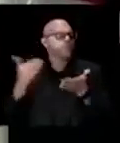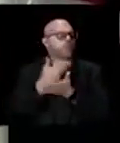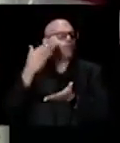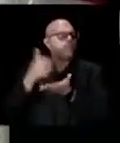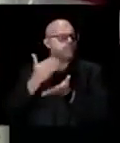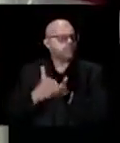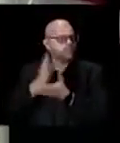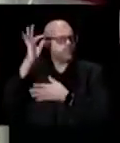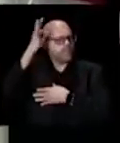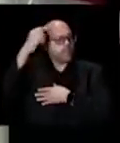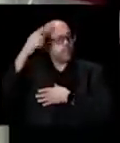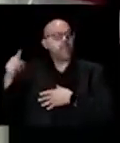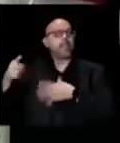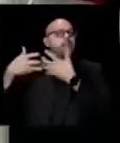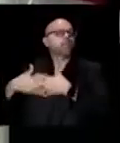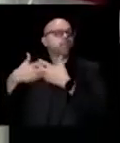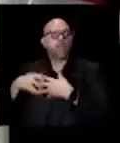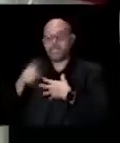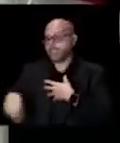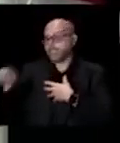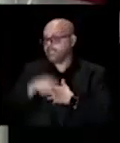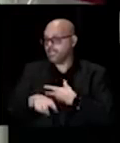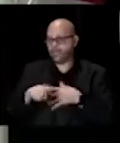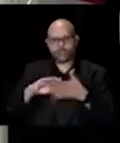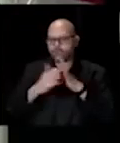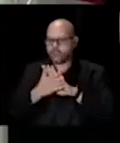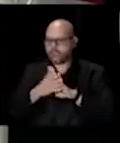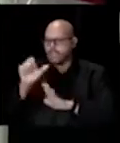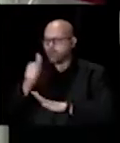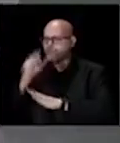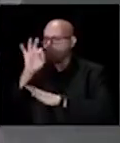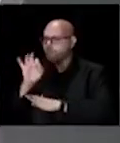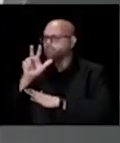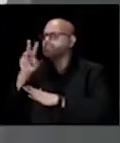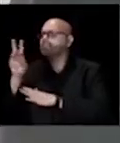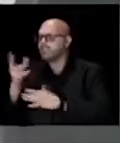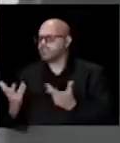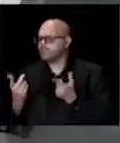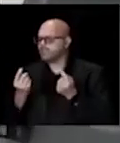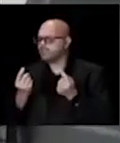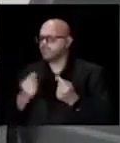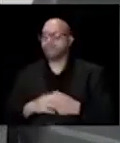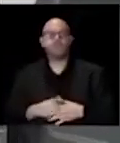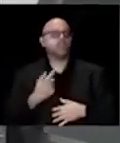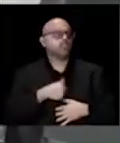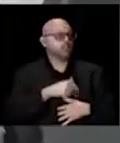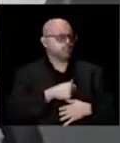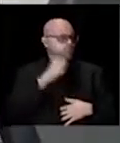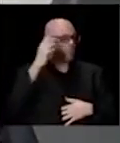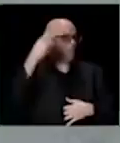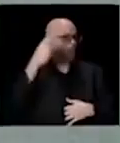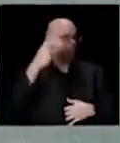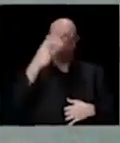cuando está manejando situaciones serias del país, o se seguiría vistiendo como un maestro de religión? El hábito no hace al monje, eso dice el refrán. ¿Qué